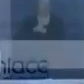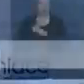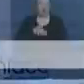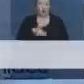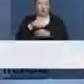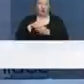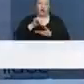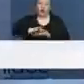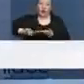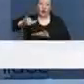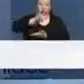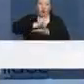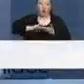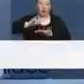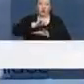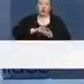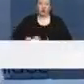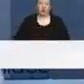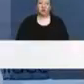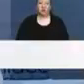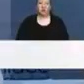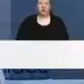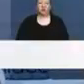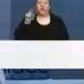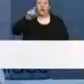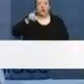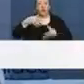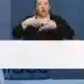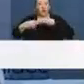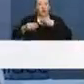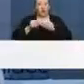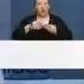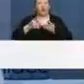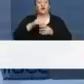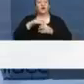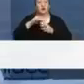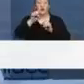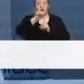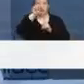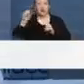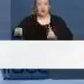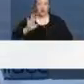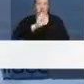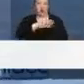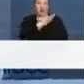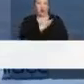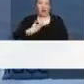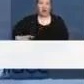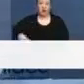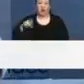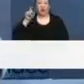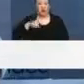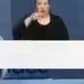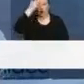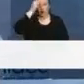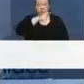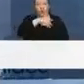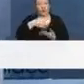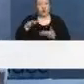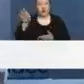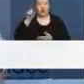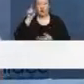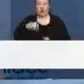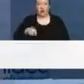problemas reales se tiene que flexibilizar el sistema presidencialista para dar salida las constituciones democráticas estos problemas